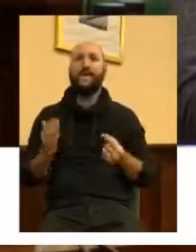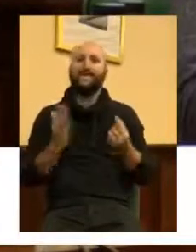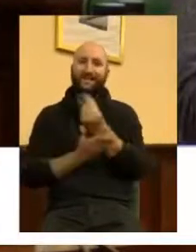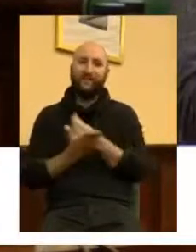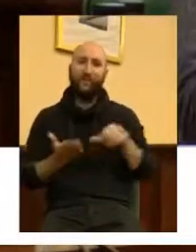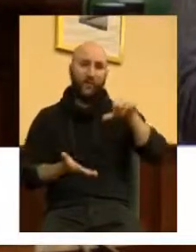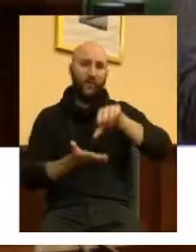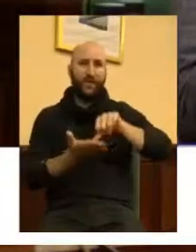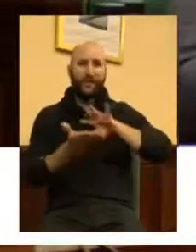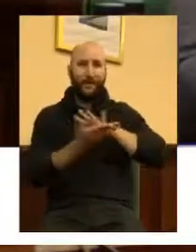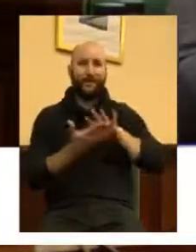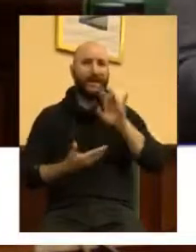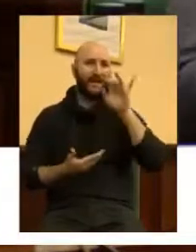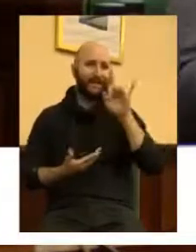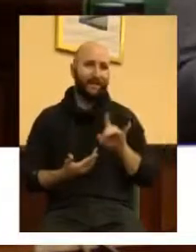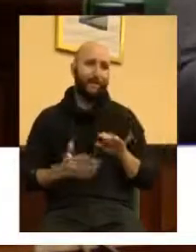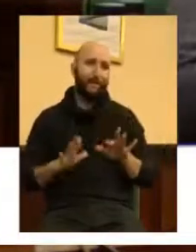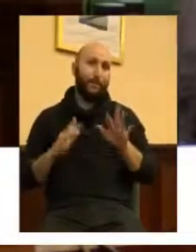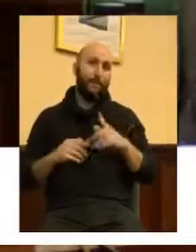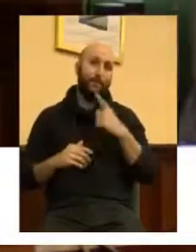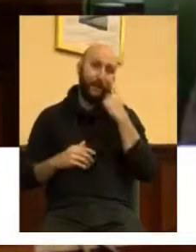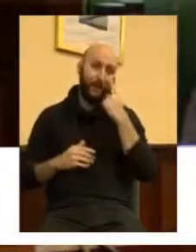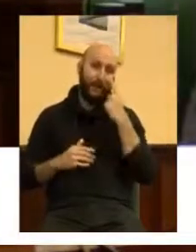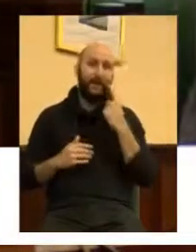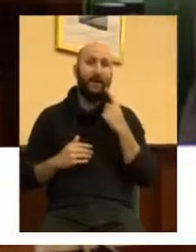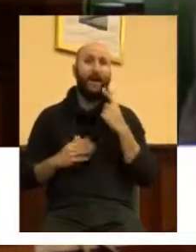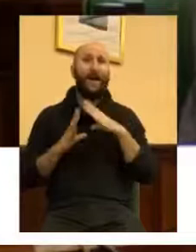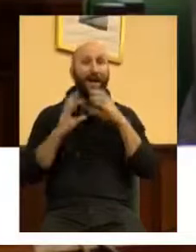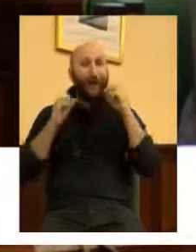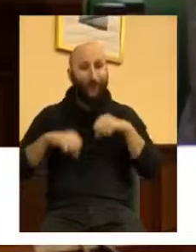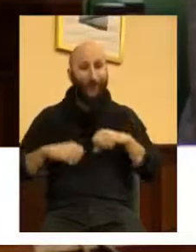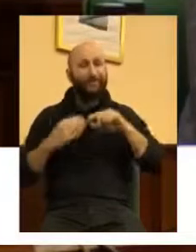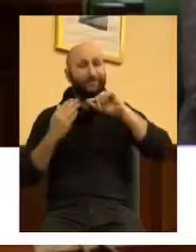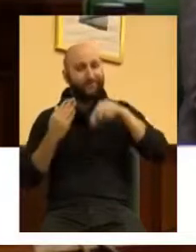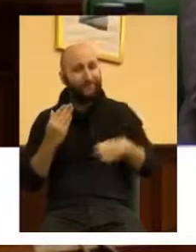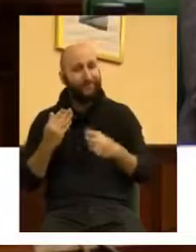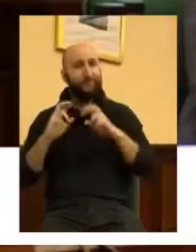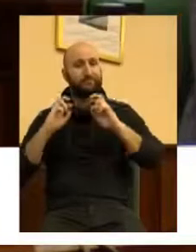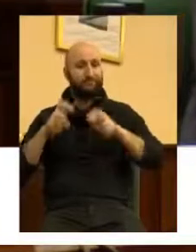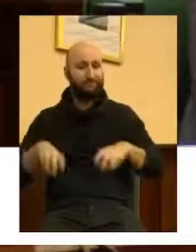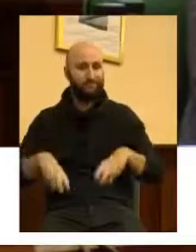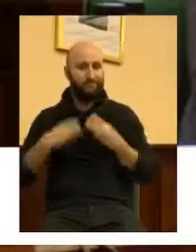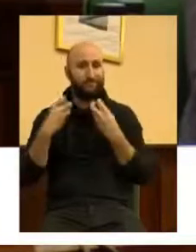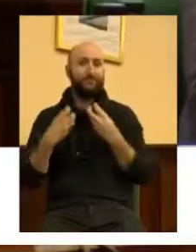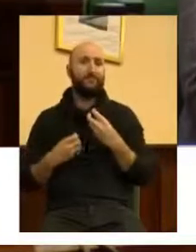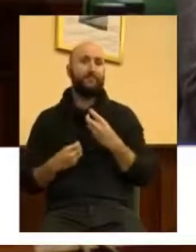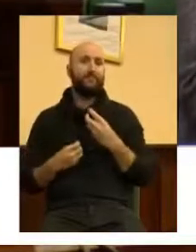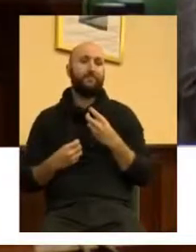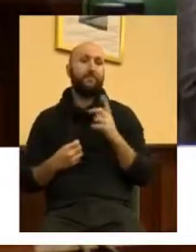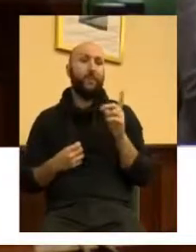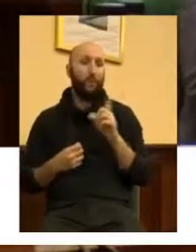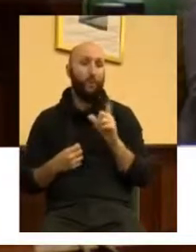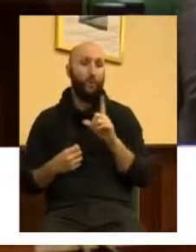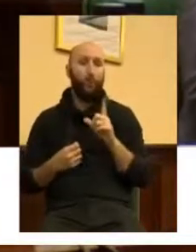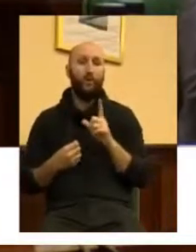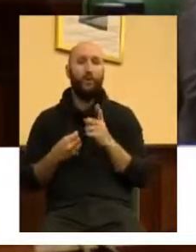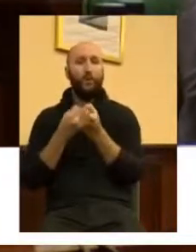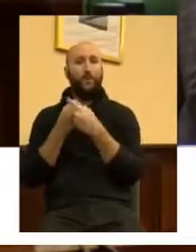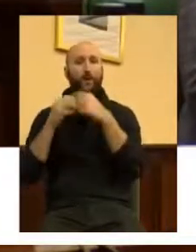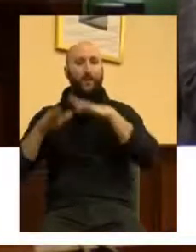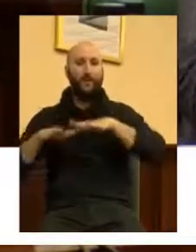ciudad. Pero es que, miren, firmamos unos acuerdos de reconstrucción en el mes de julio todos los partidos menos